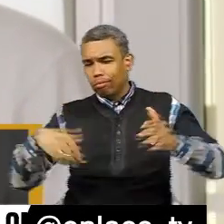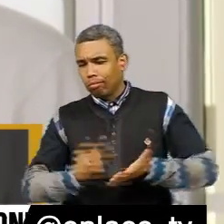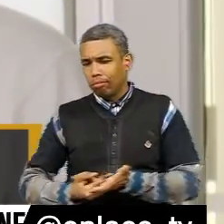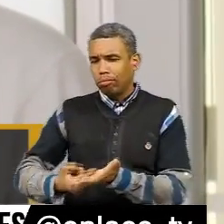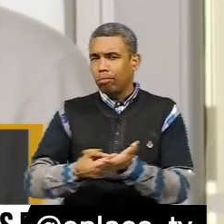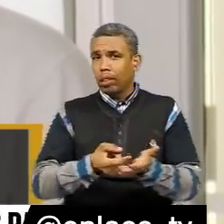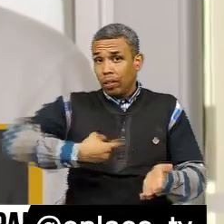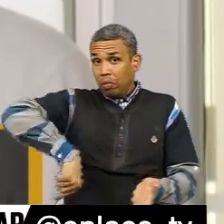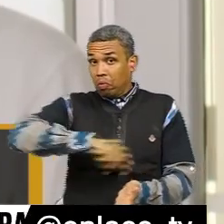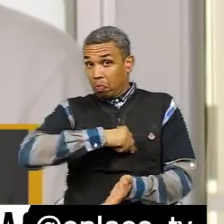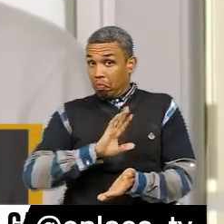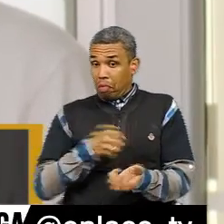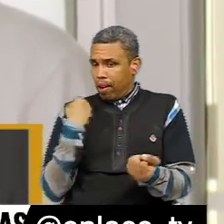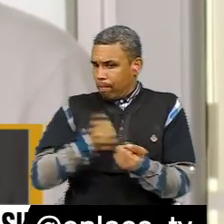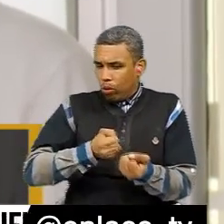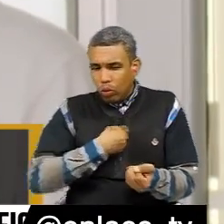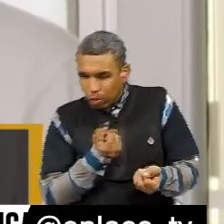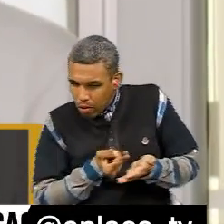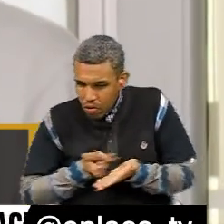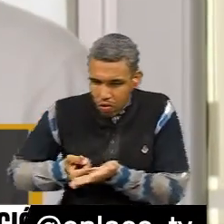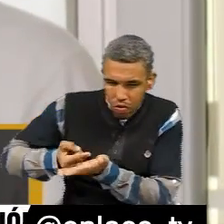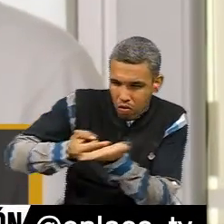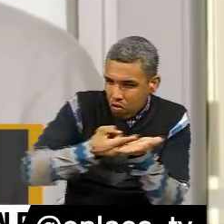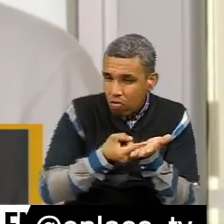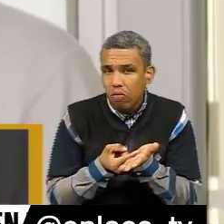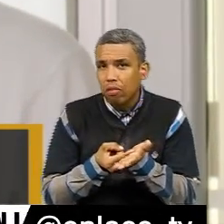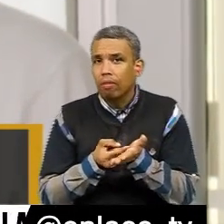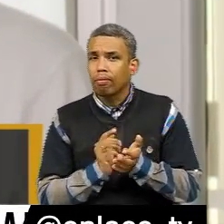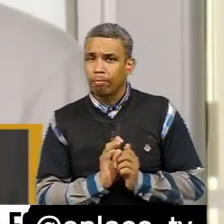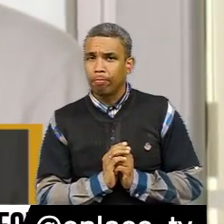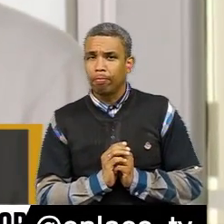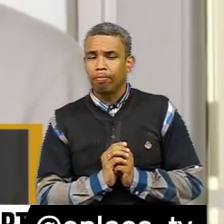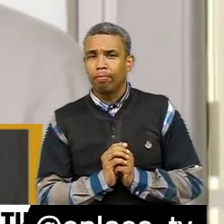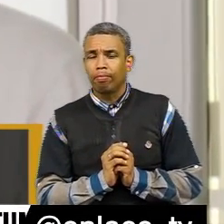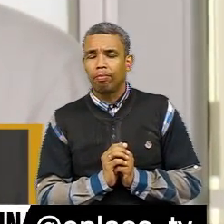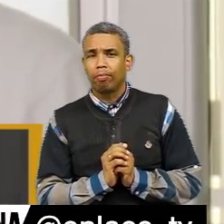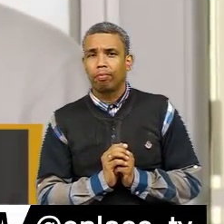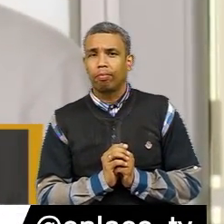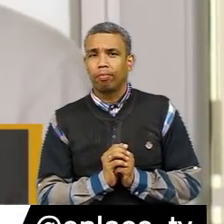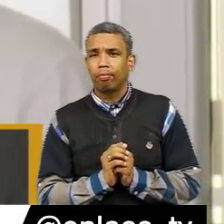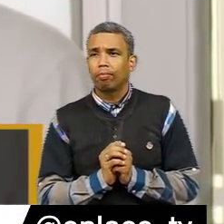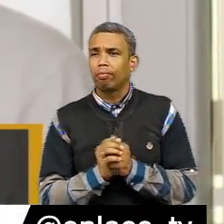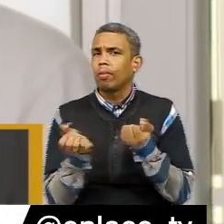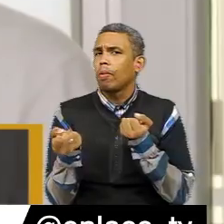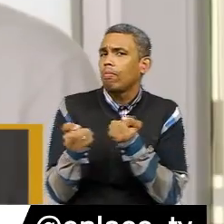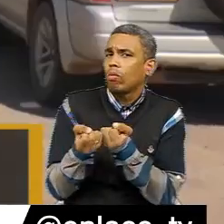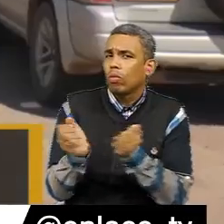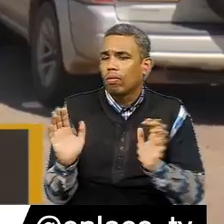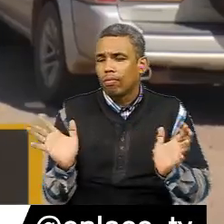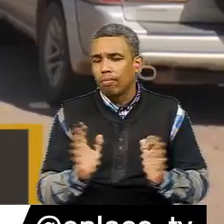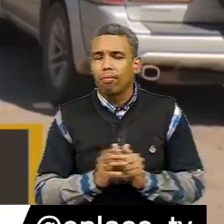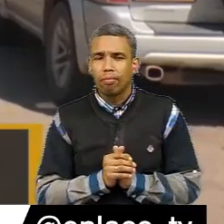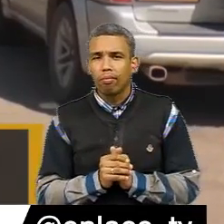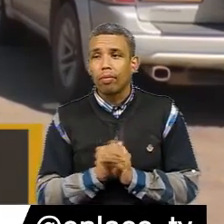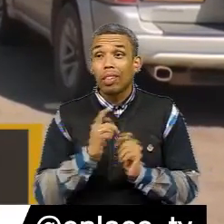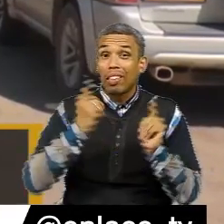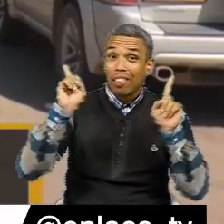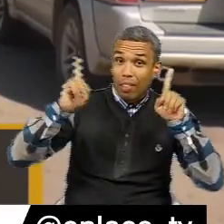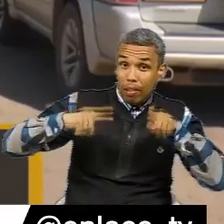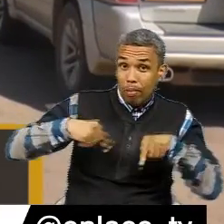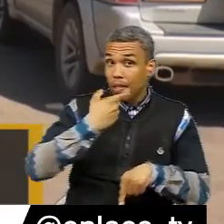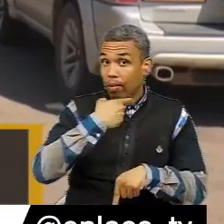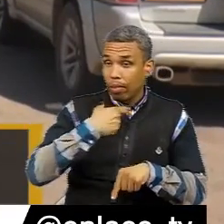y entrar a apoyar con la administración municipal de Barranca Bermeja y haciendo los contactos con la administración de San Vicente. Para el